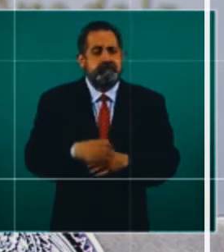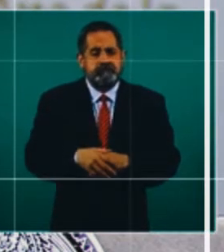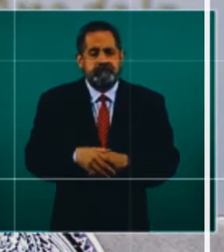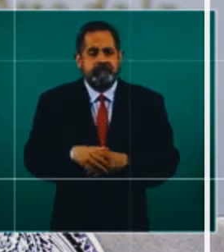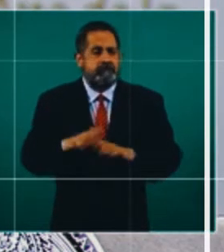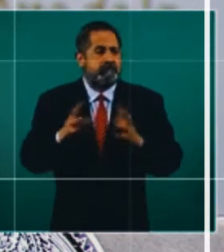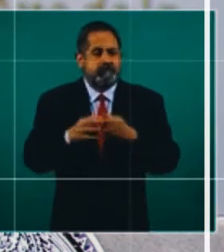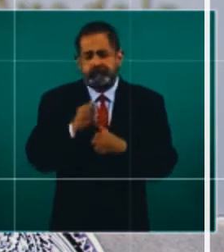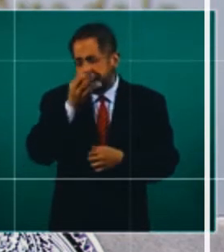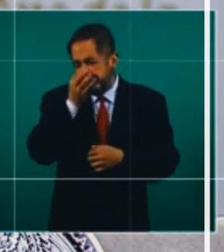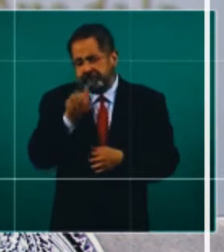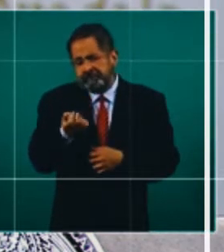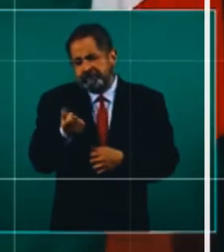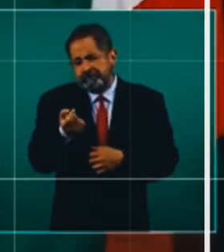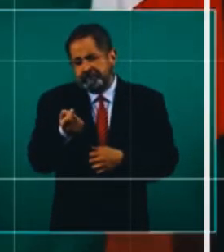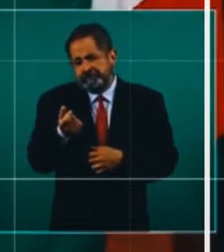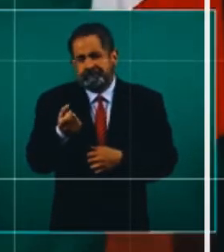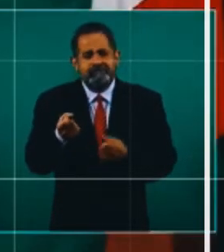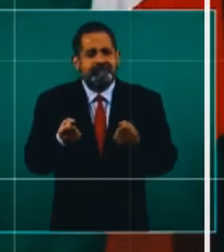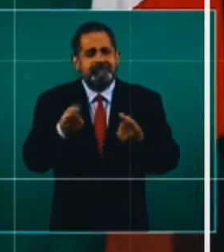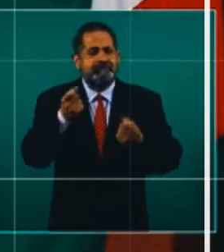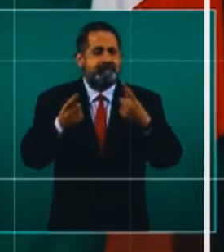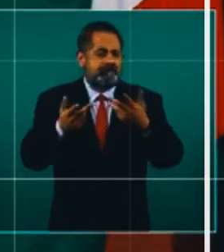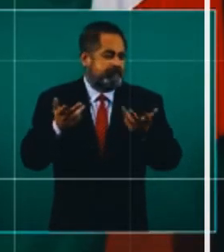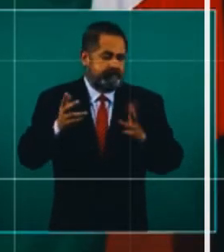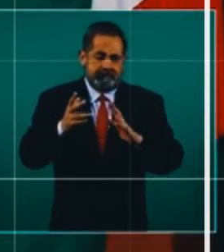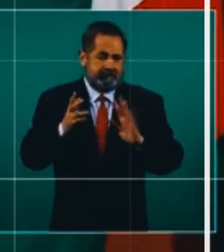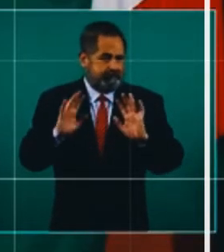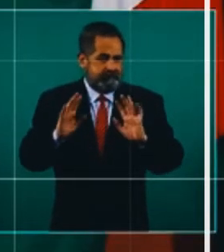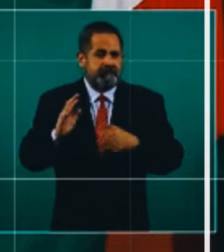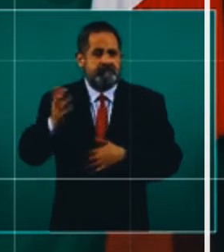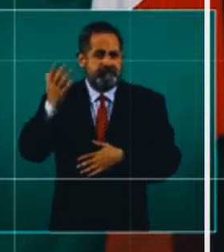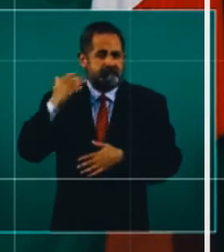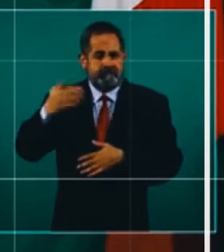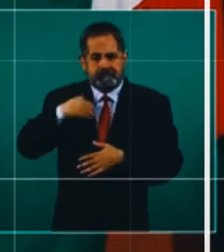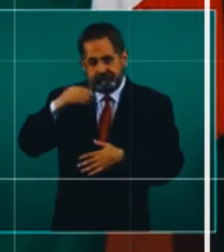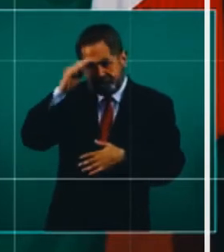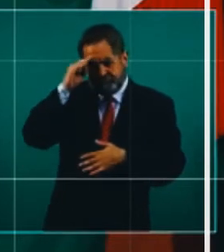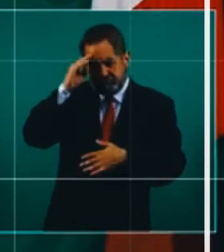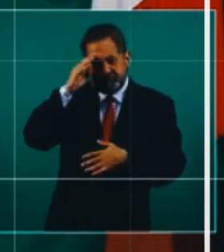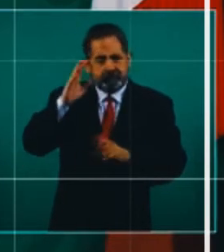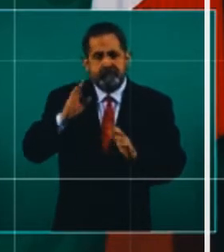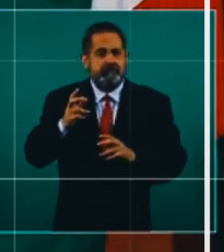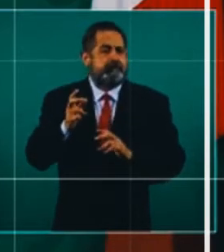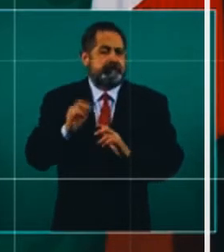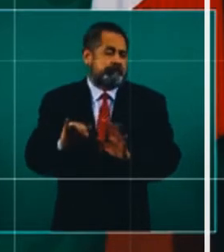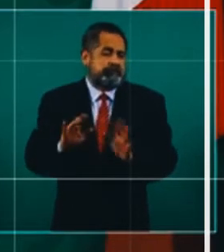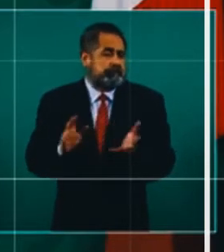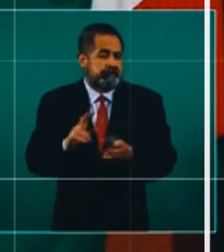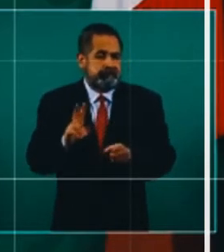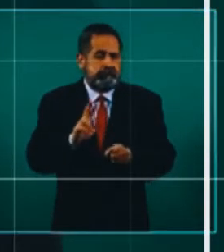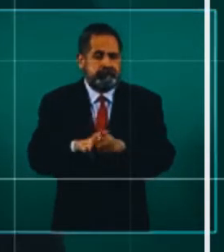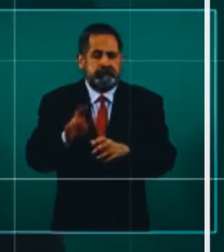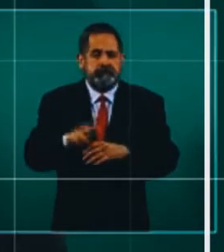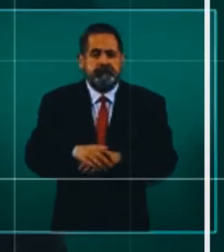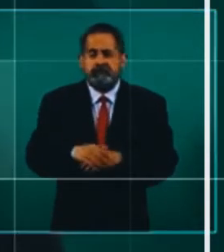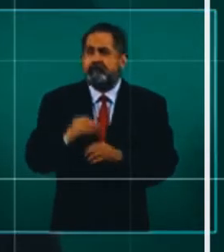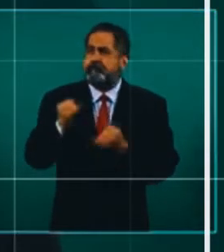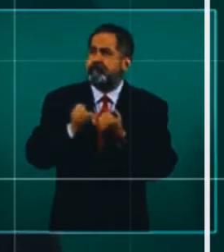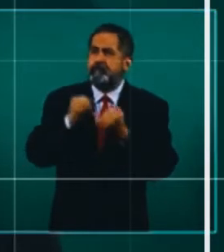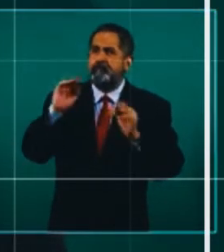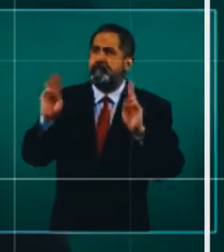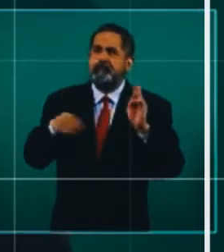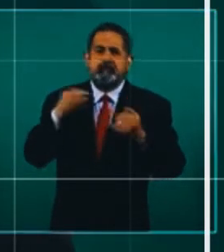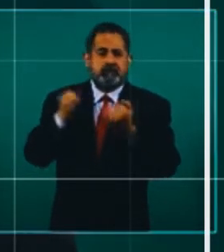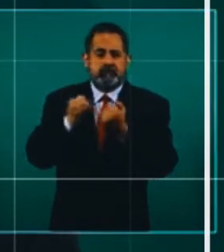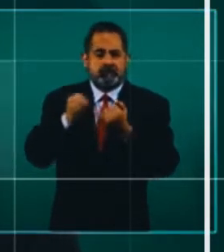una proporción muy pequeña, tal como se había contemplado, y es semejante a lo que ocurre en otros